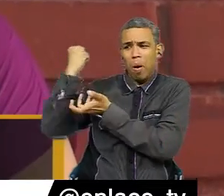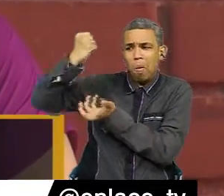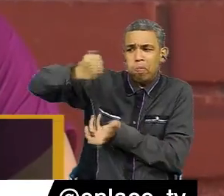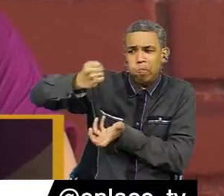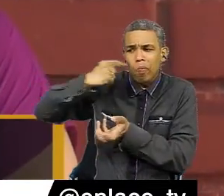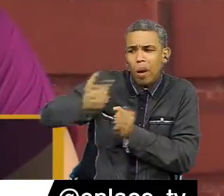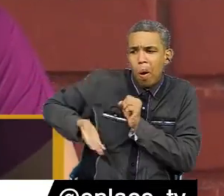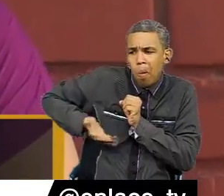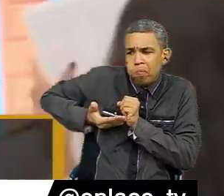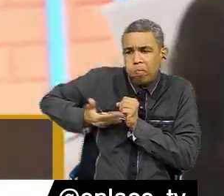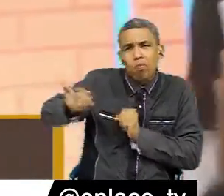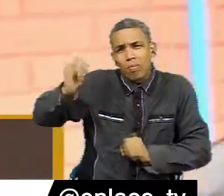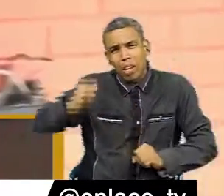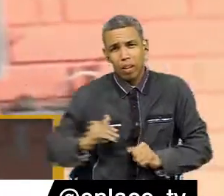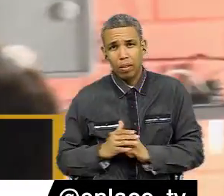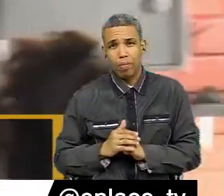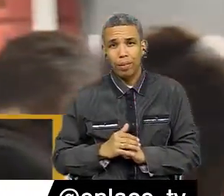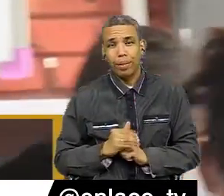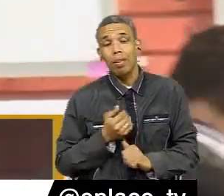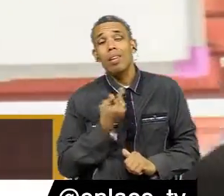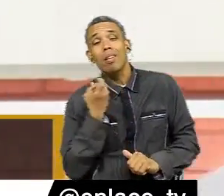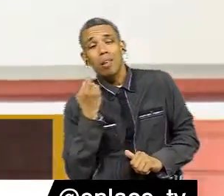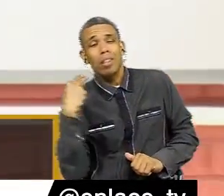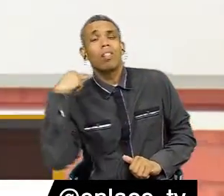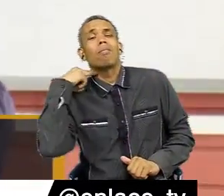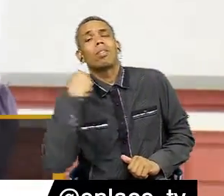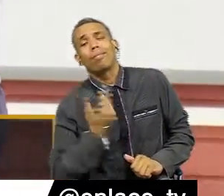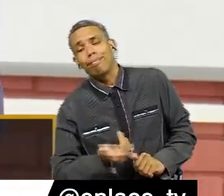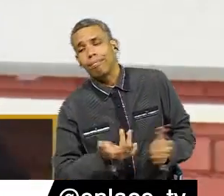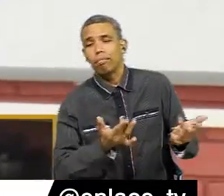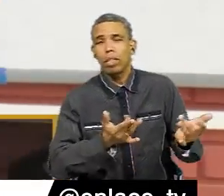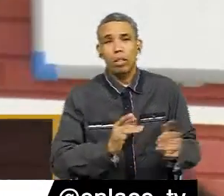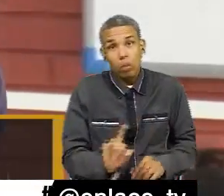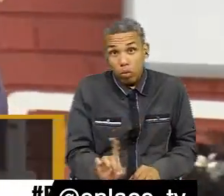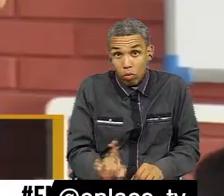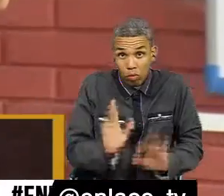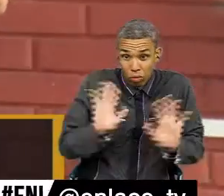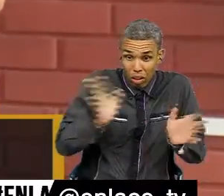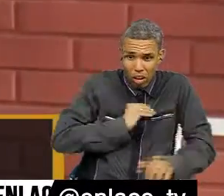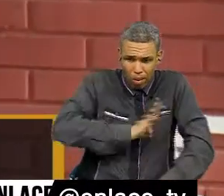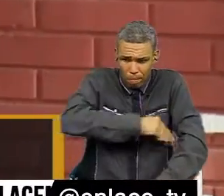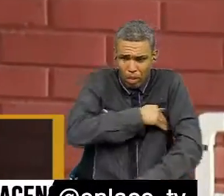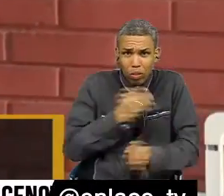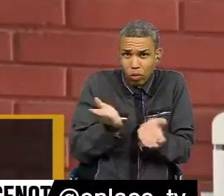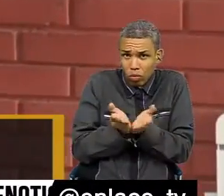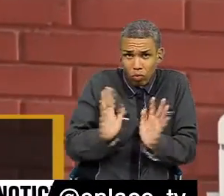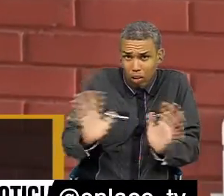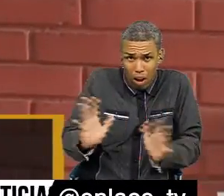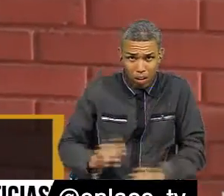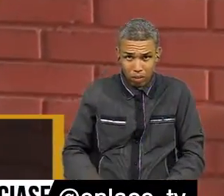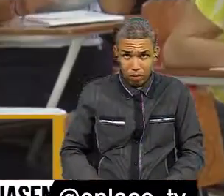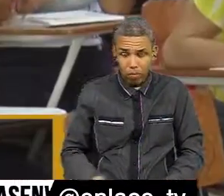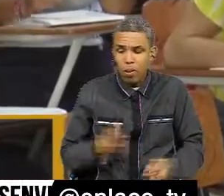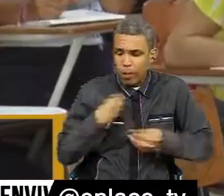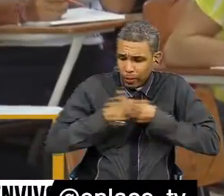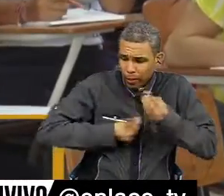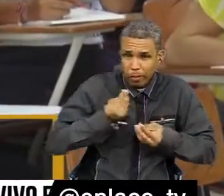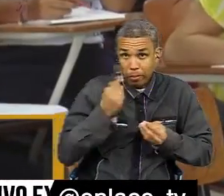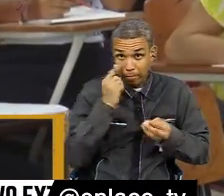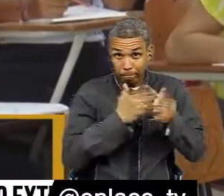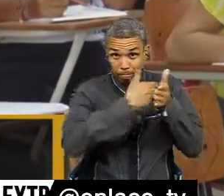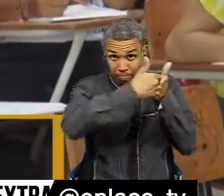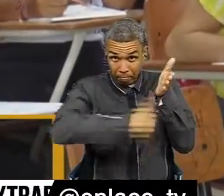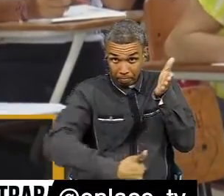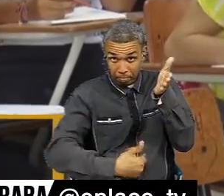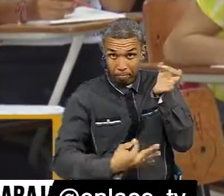Ya esa plata la envió al Ministerio de Educación Nacional. Por tal, lo que tenían que hacer ellos son dos cosas, que dice en esta guía que nos llegó